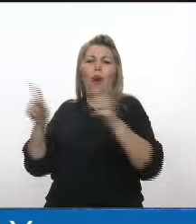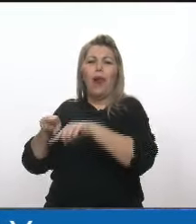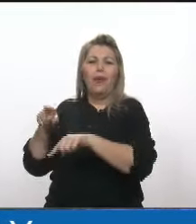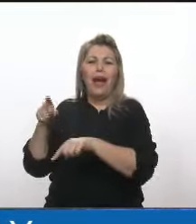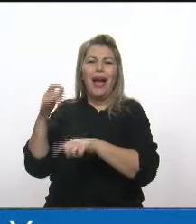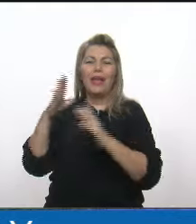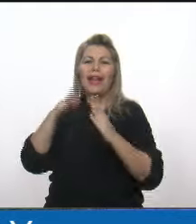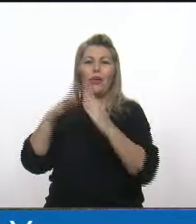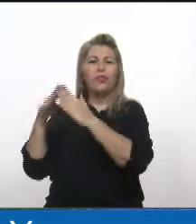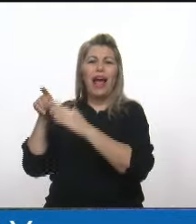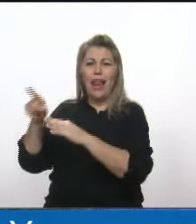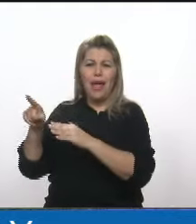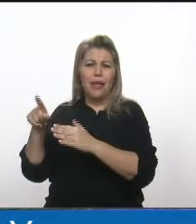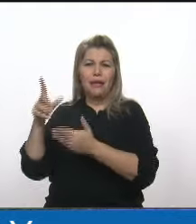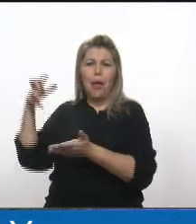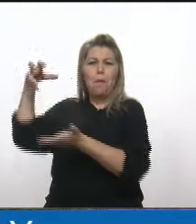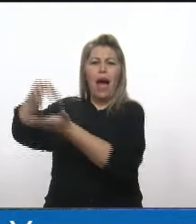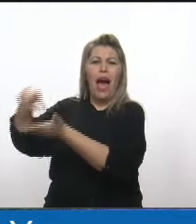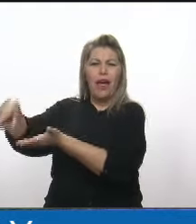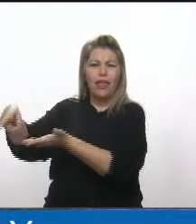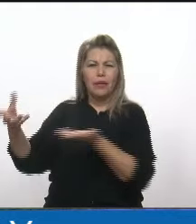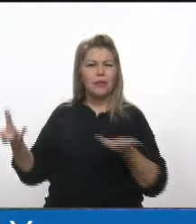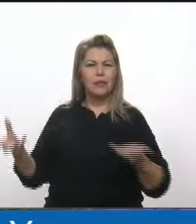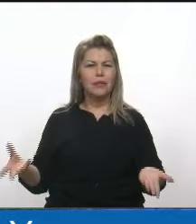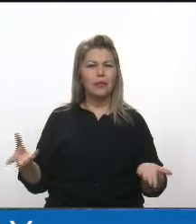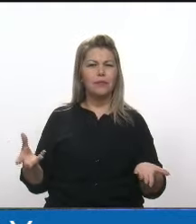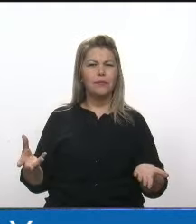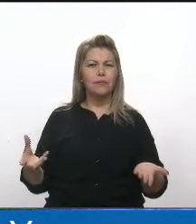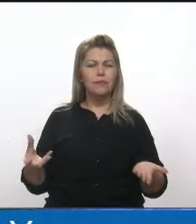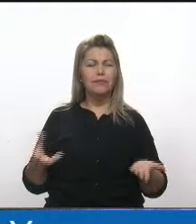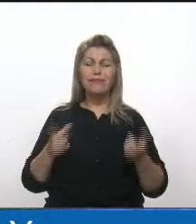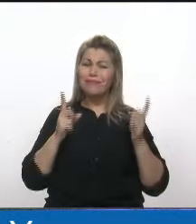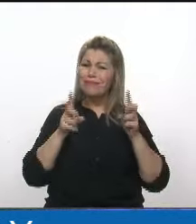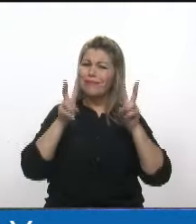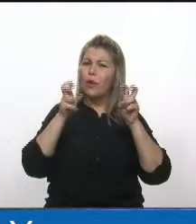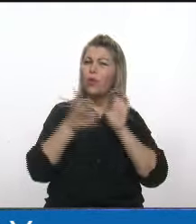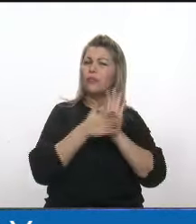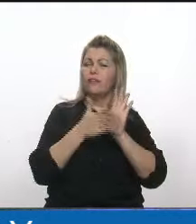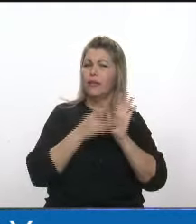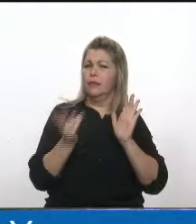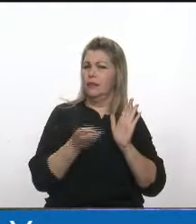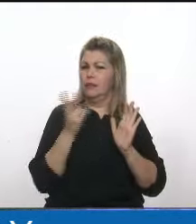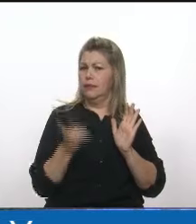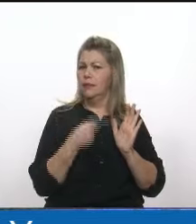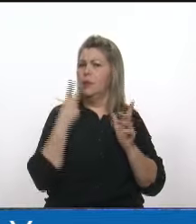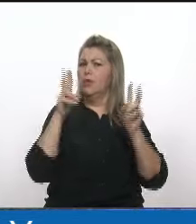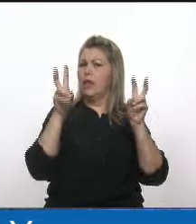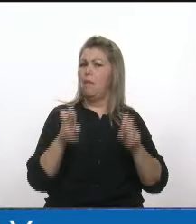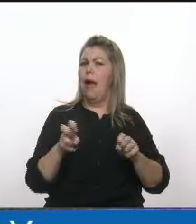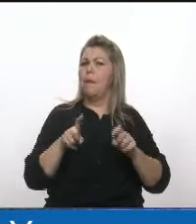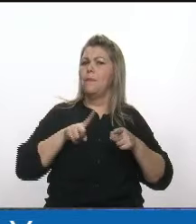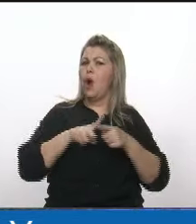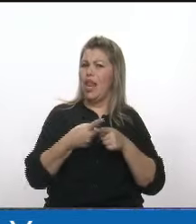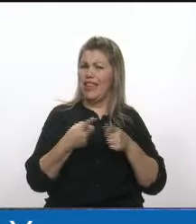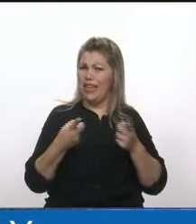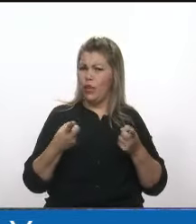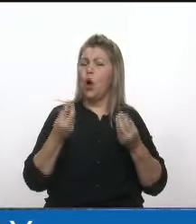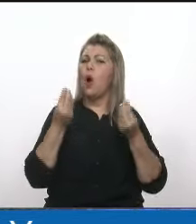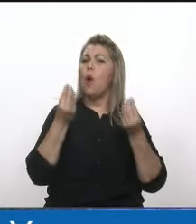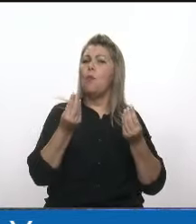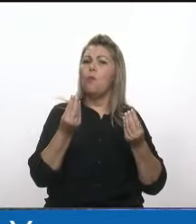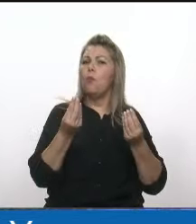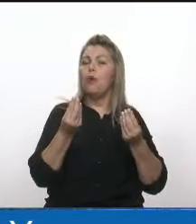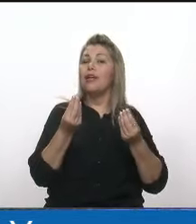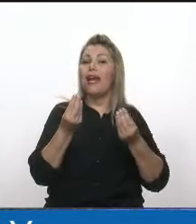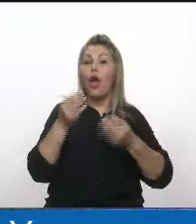malvinas también es un problema de índole político Por qué es un problema de índole político porque la organización de la conferencia